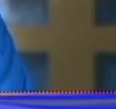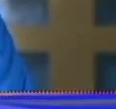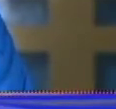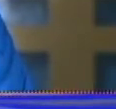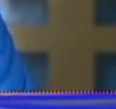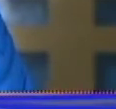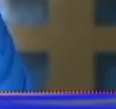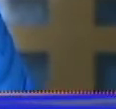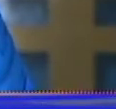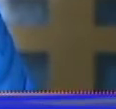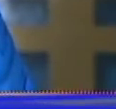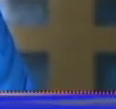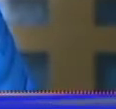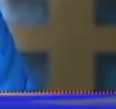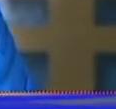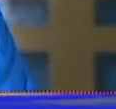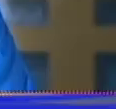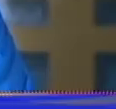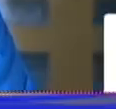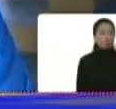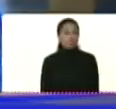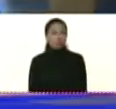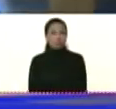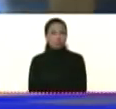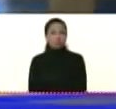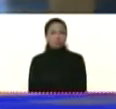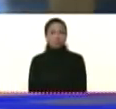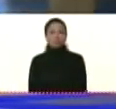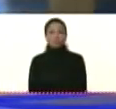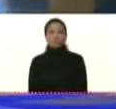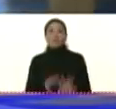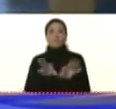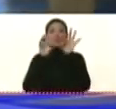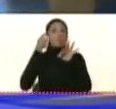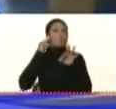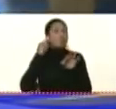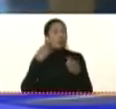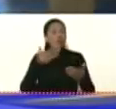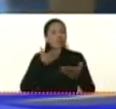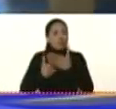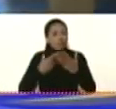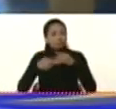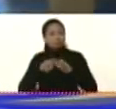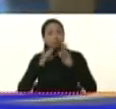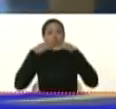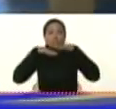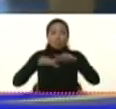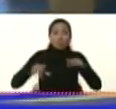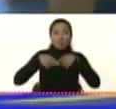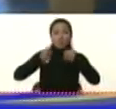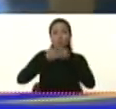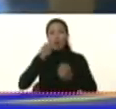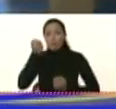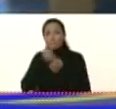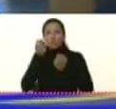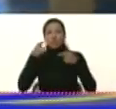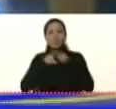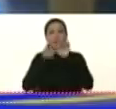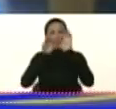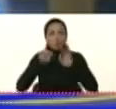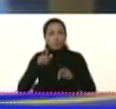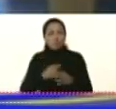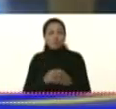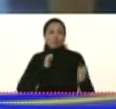oraciones. A la mujer venezolana en especial le doy las gracias por sus bendiciones, por su apoyo, por